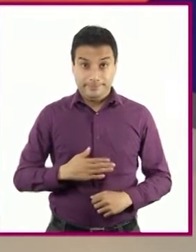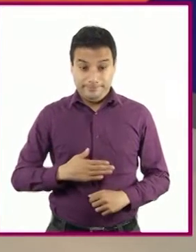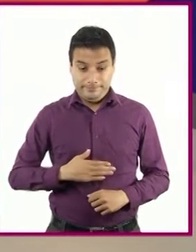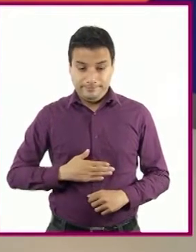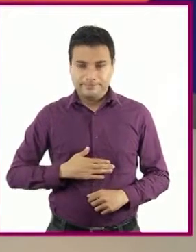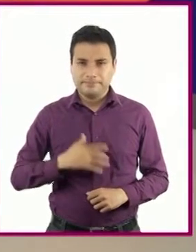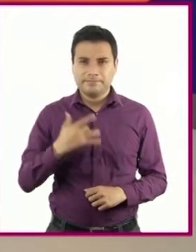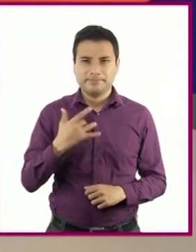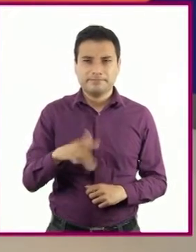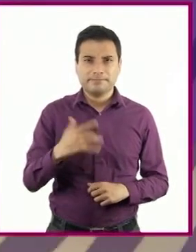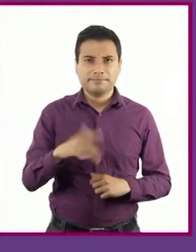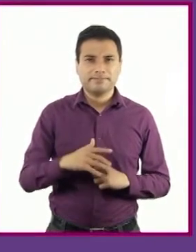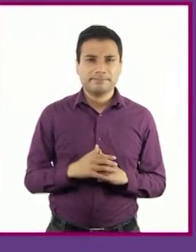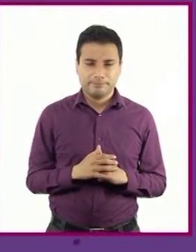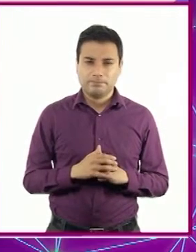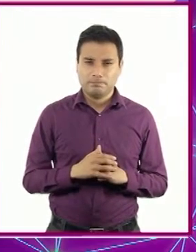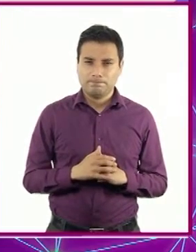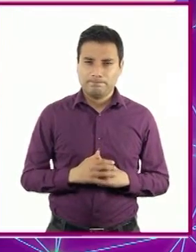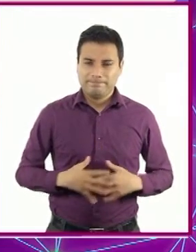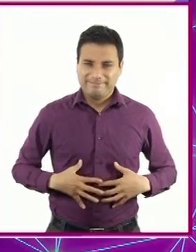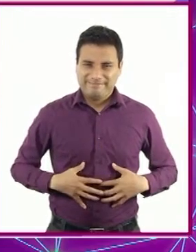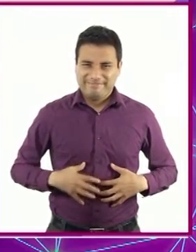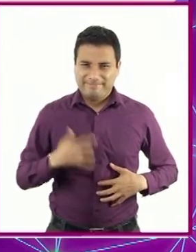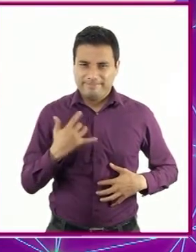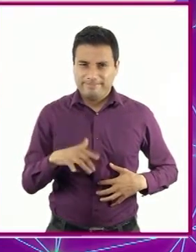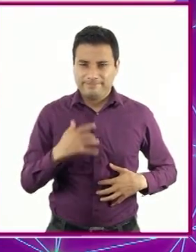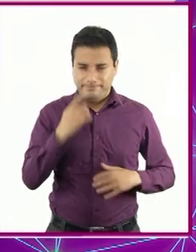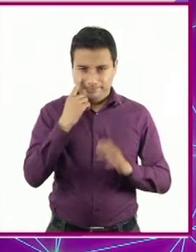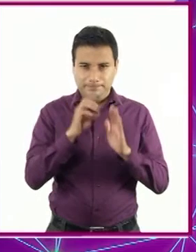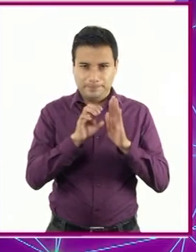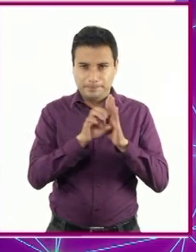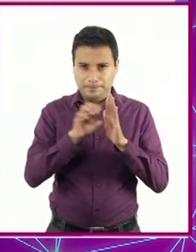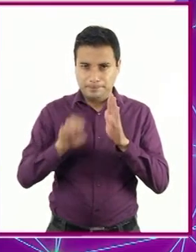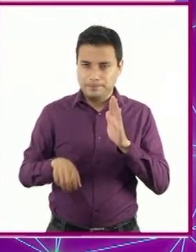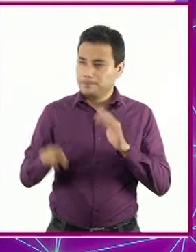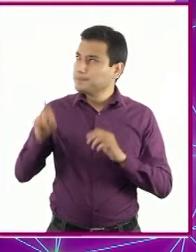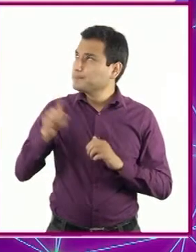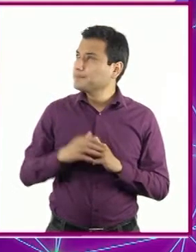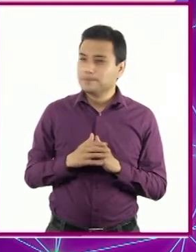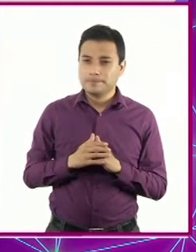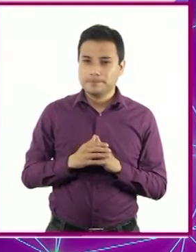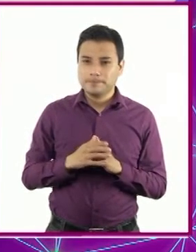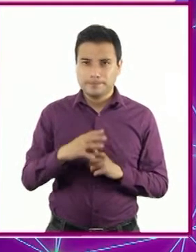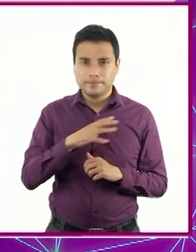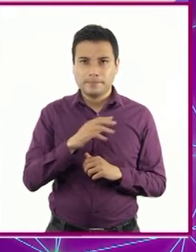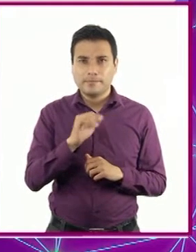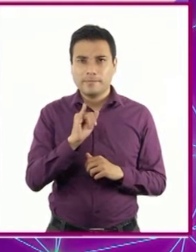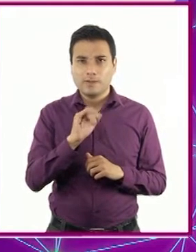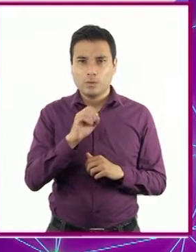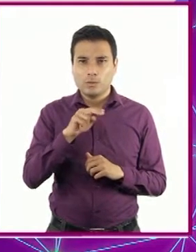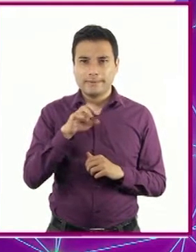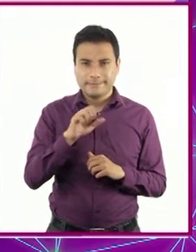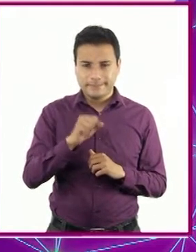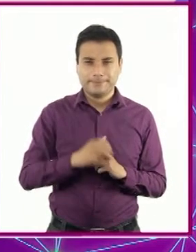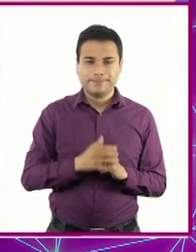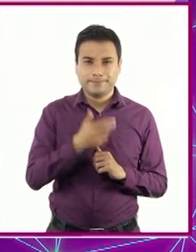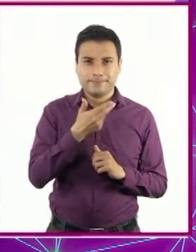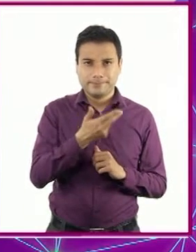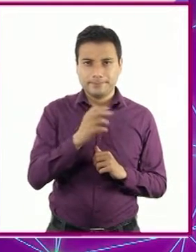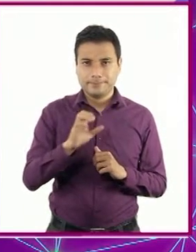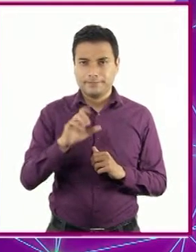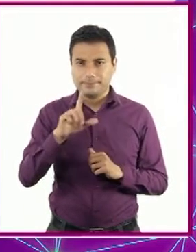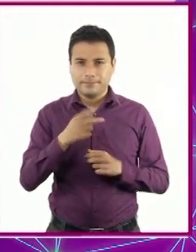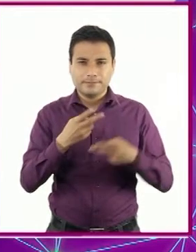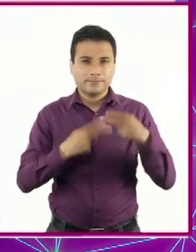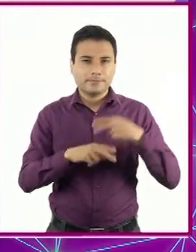principal repercusión en el estómago. Como se muestra en pantalla, en el estómago los iones de hidrógeno y cloro provenientes del